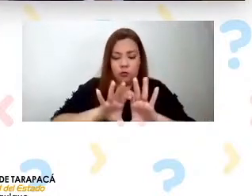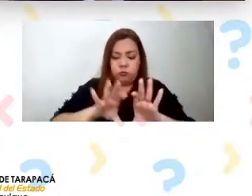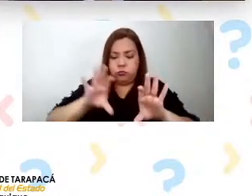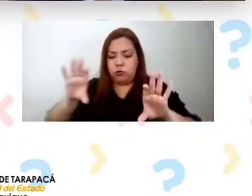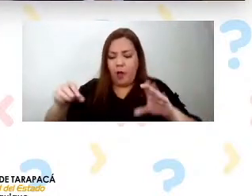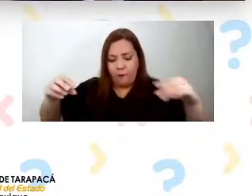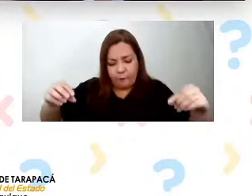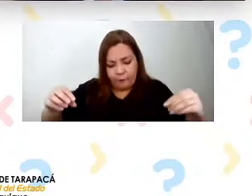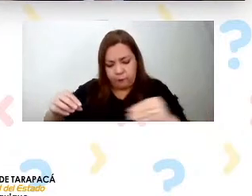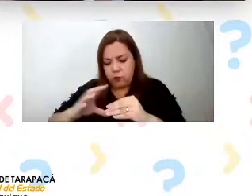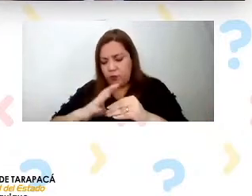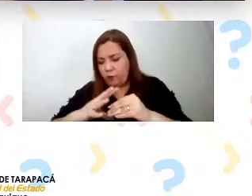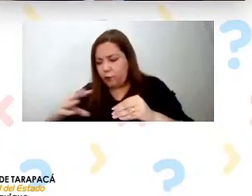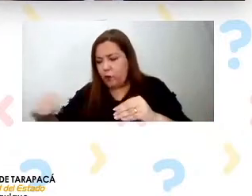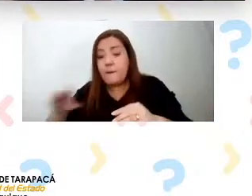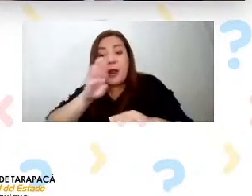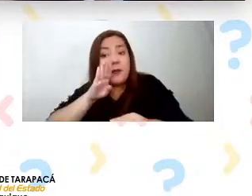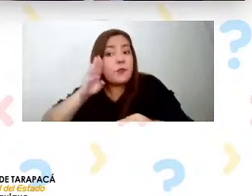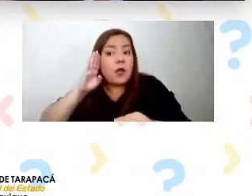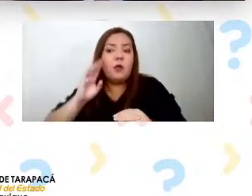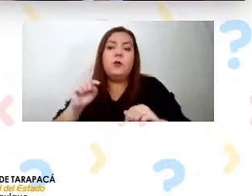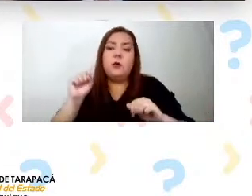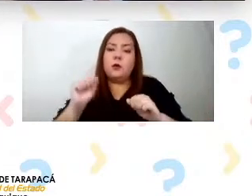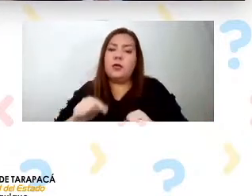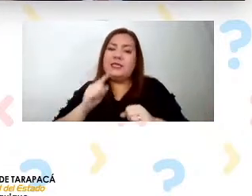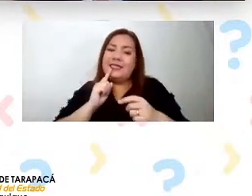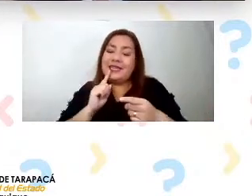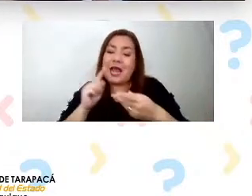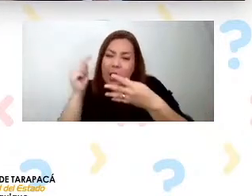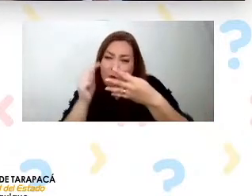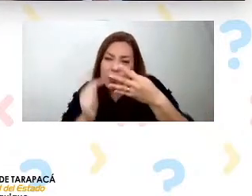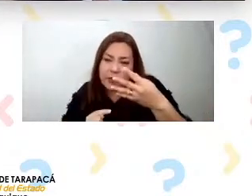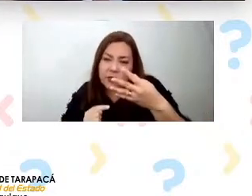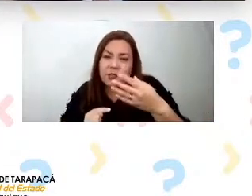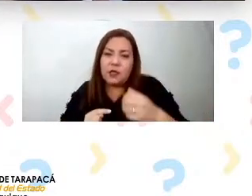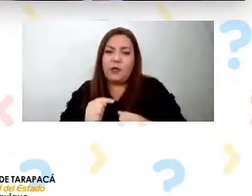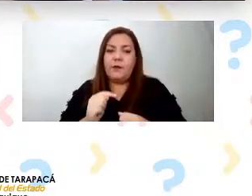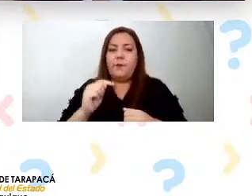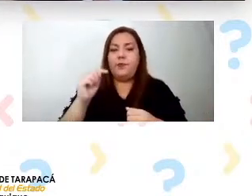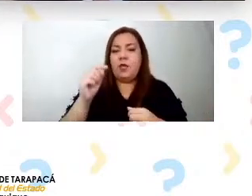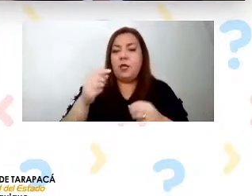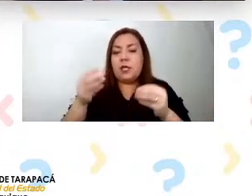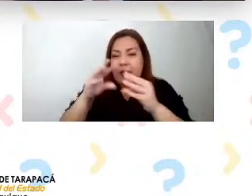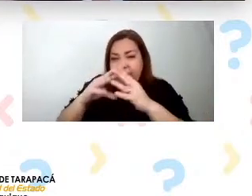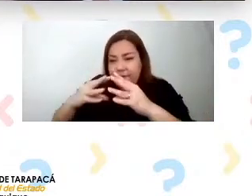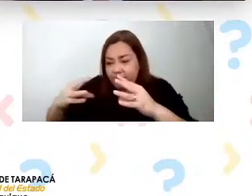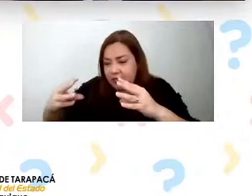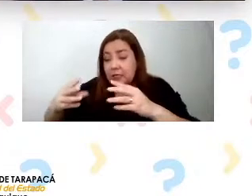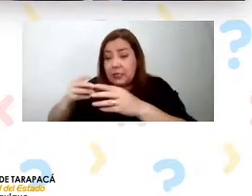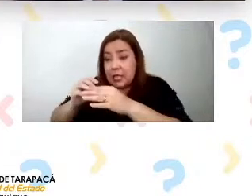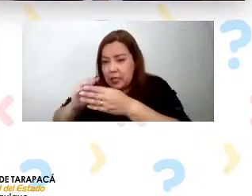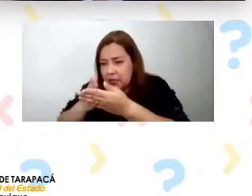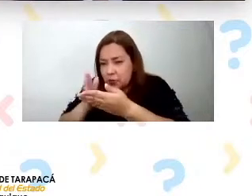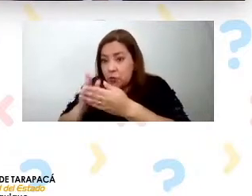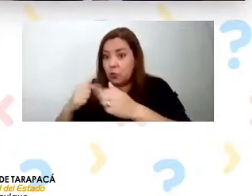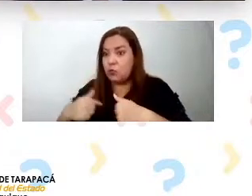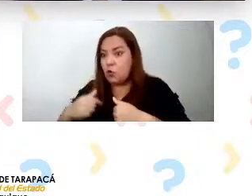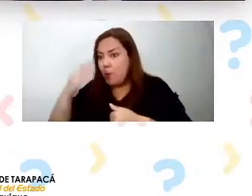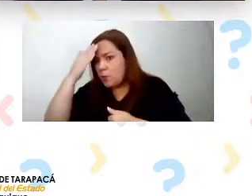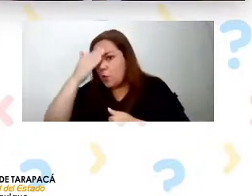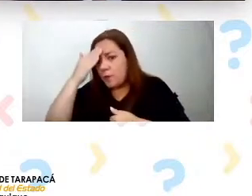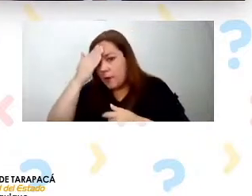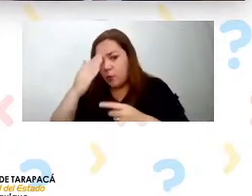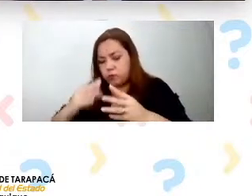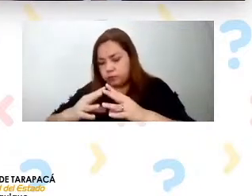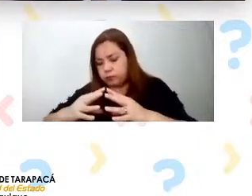especies, incluyendo biota, y la fase que está disuelta, que es lo que nos preocupamos